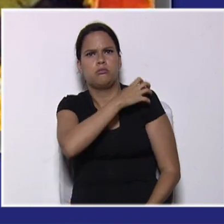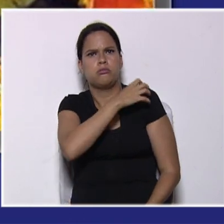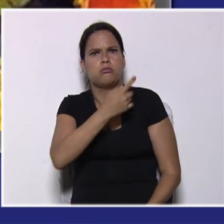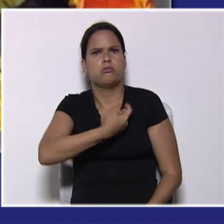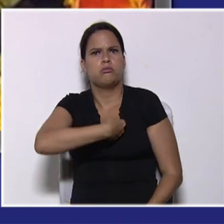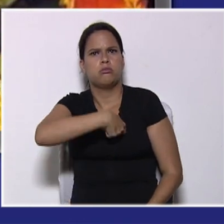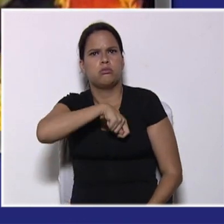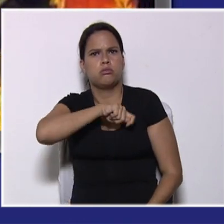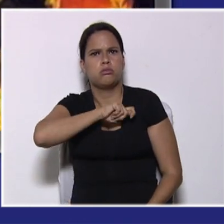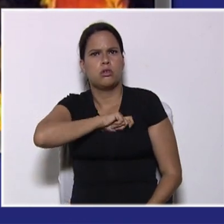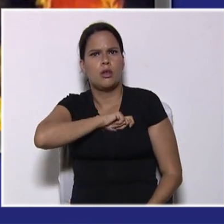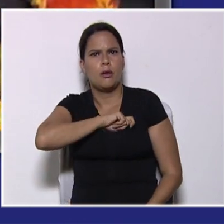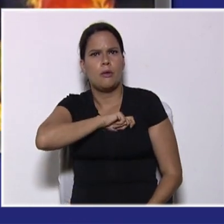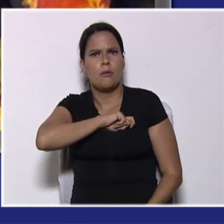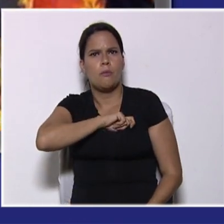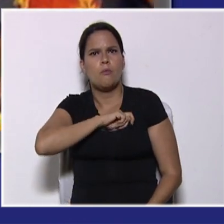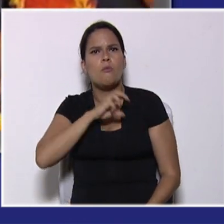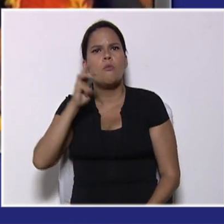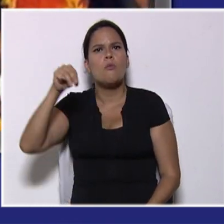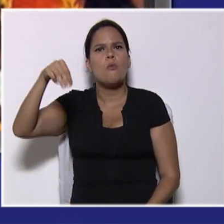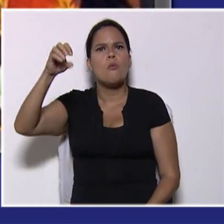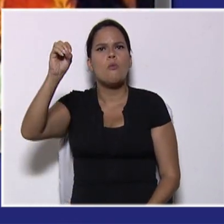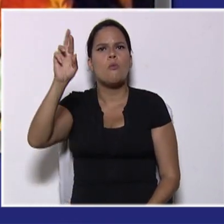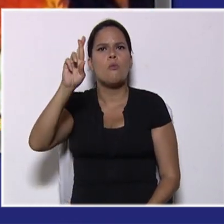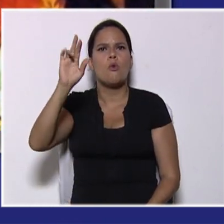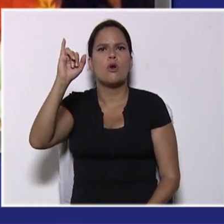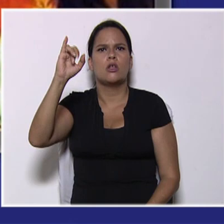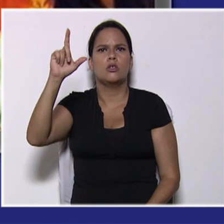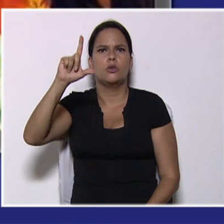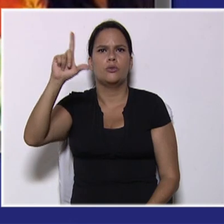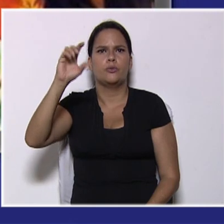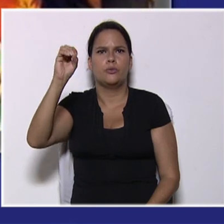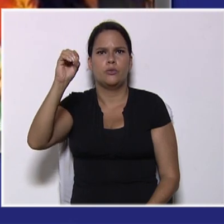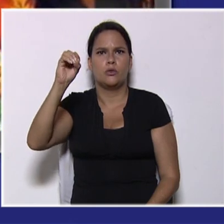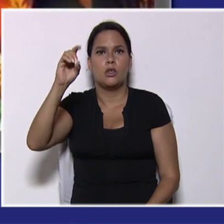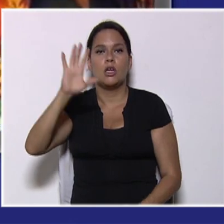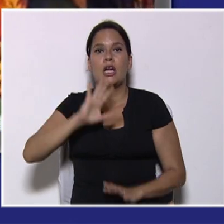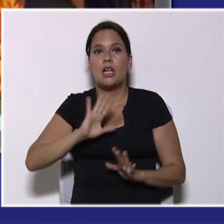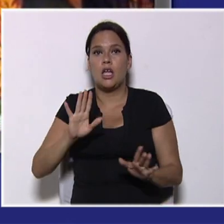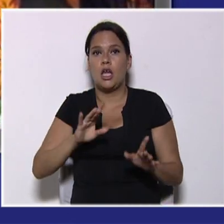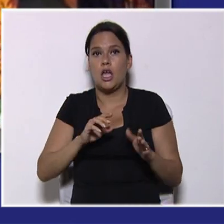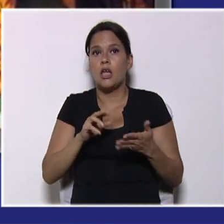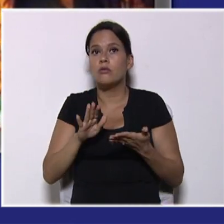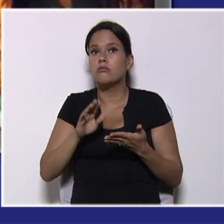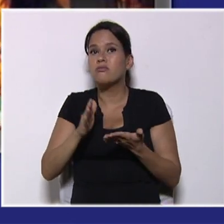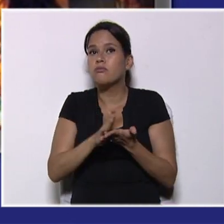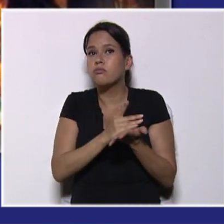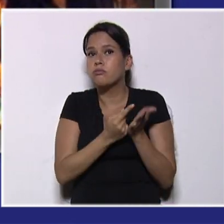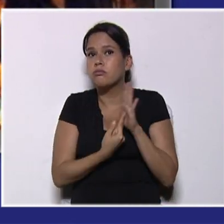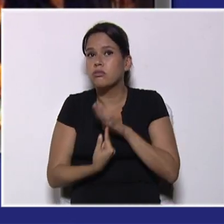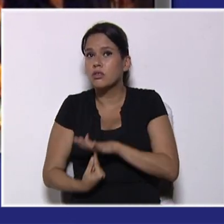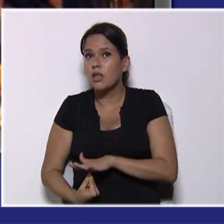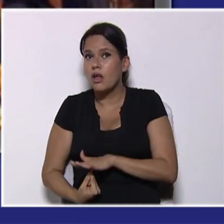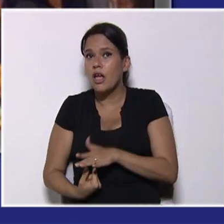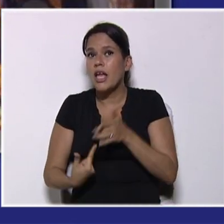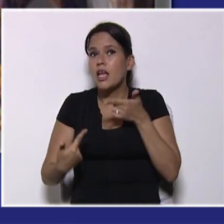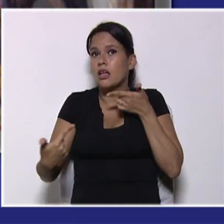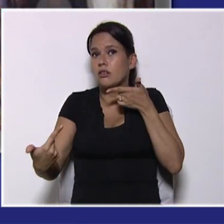español Pablo Morillo, en el que queda oficialmente derogado el decreto de guerra a